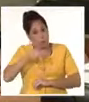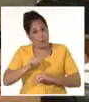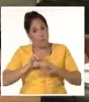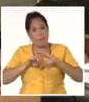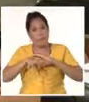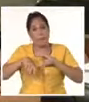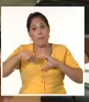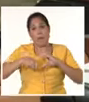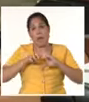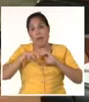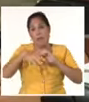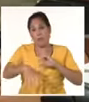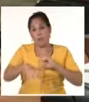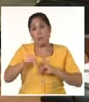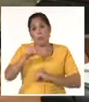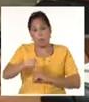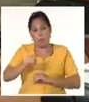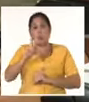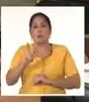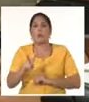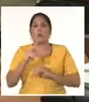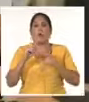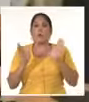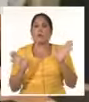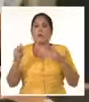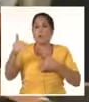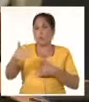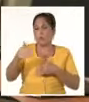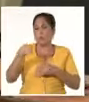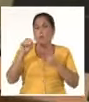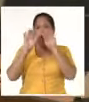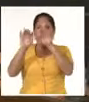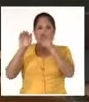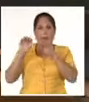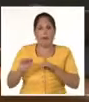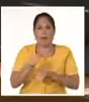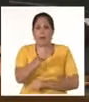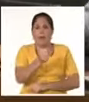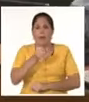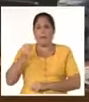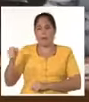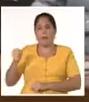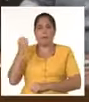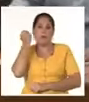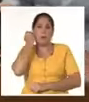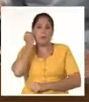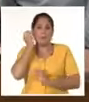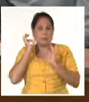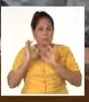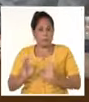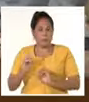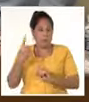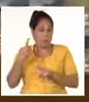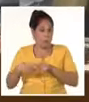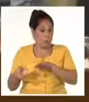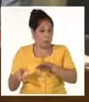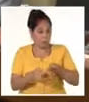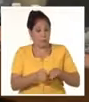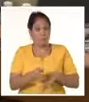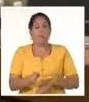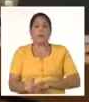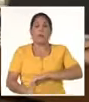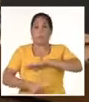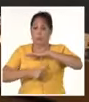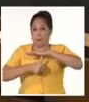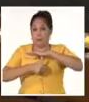a dejar además dos contenedores para capacidad de refrigeración más adelante el primer Secretario del comité provincial del partido en